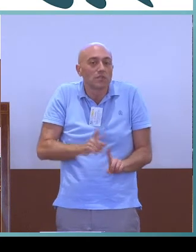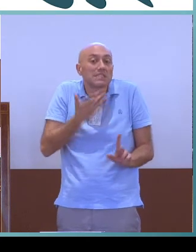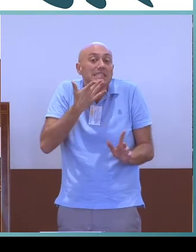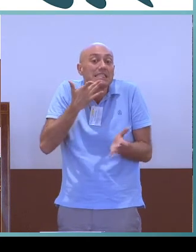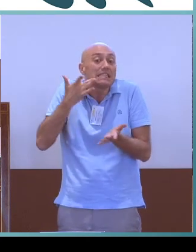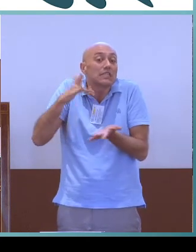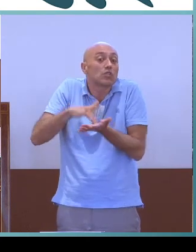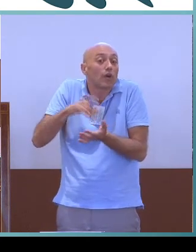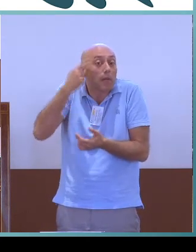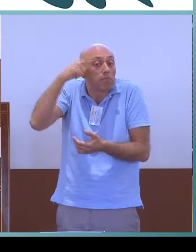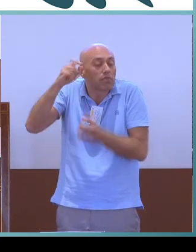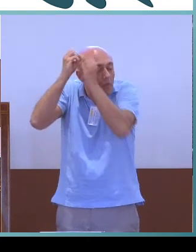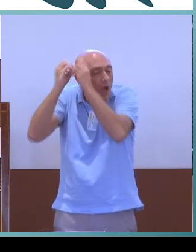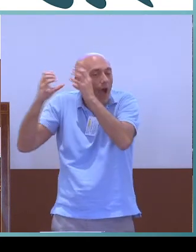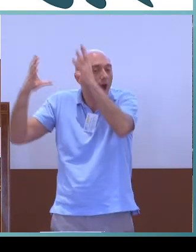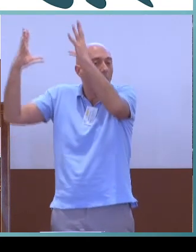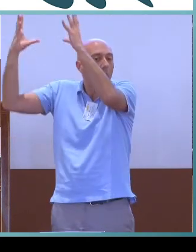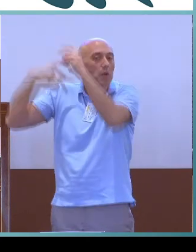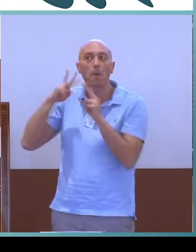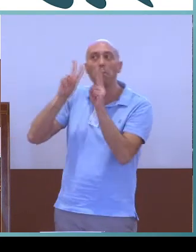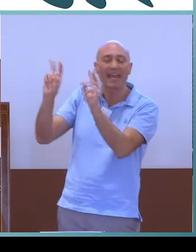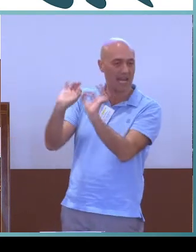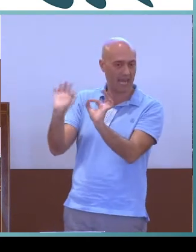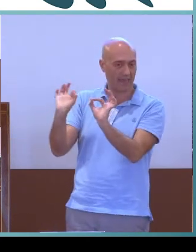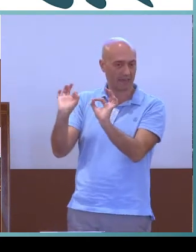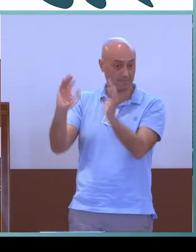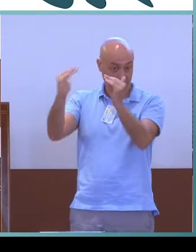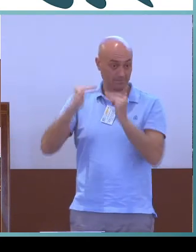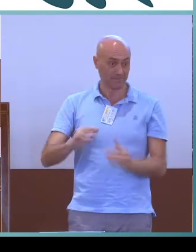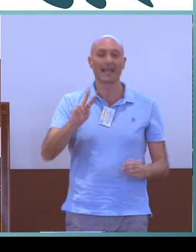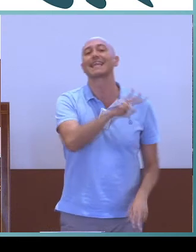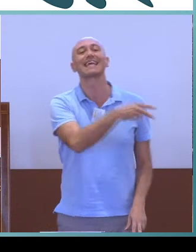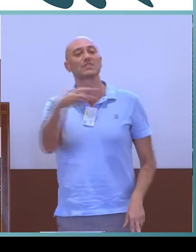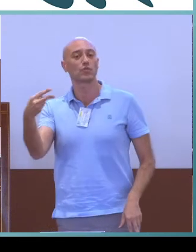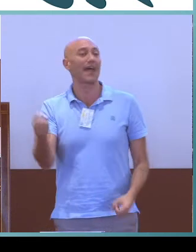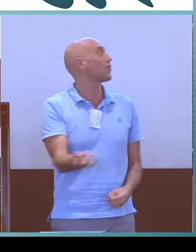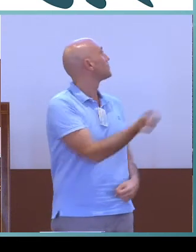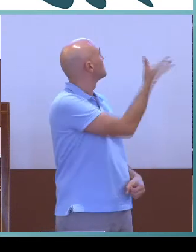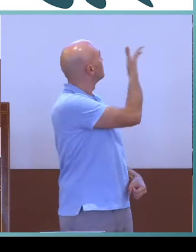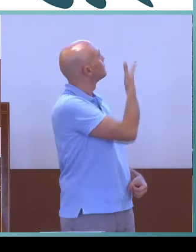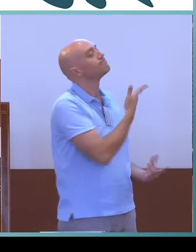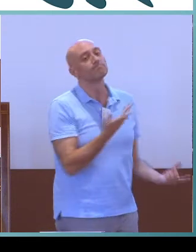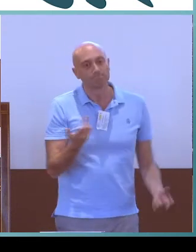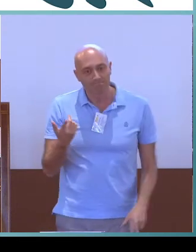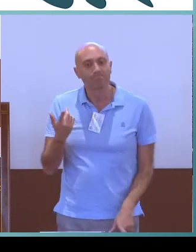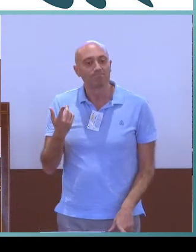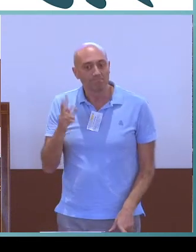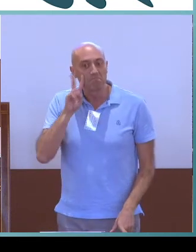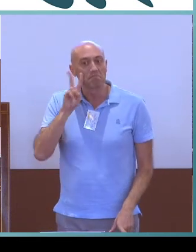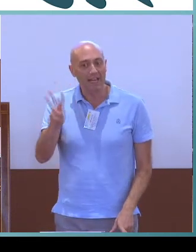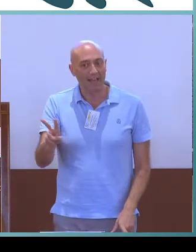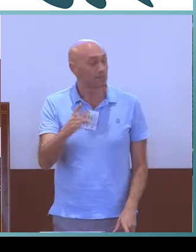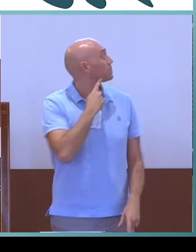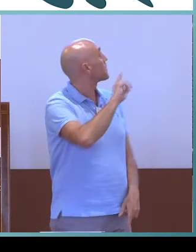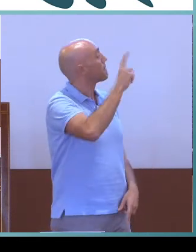influenciando o no. Bueno, los resultados, que era lo que esperábamos nosotros, es que los